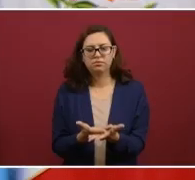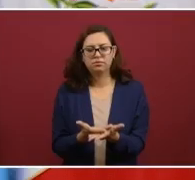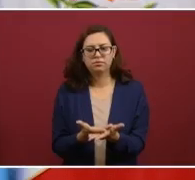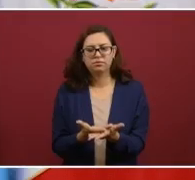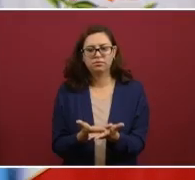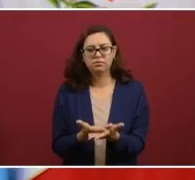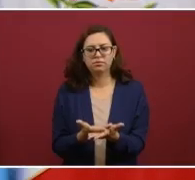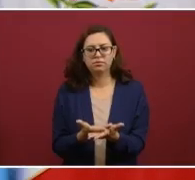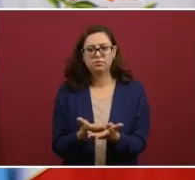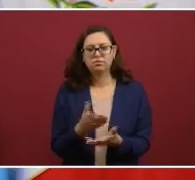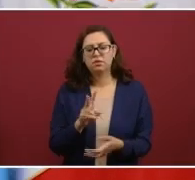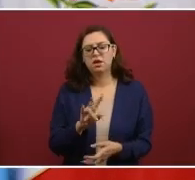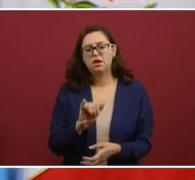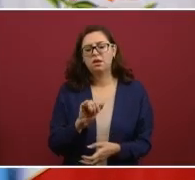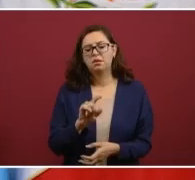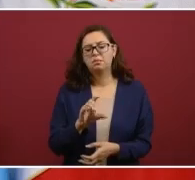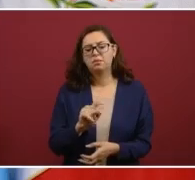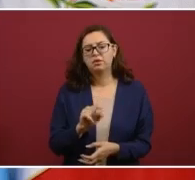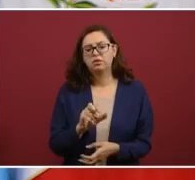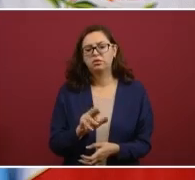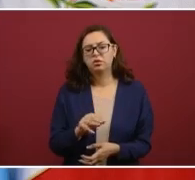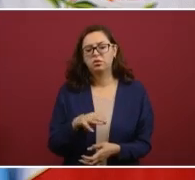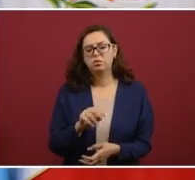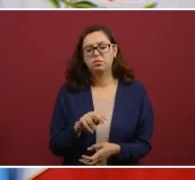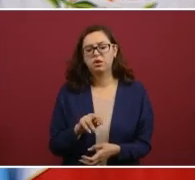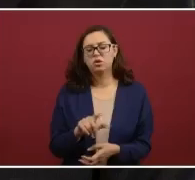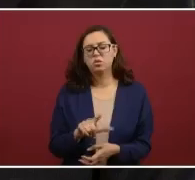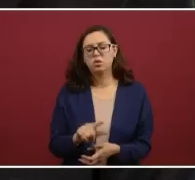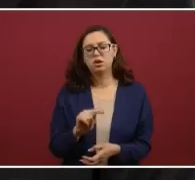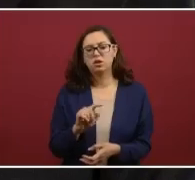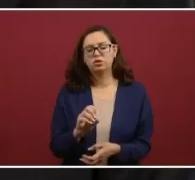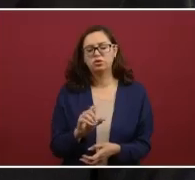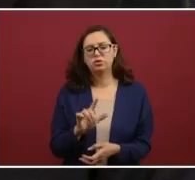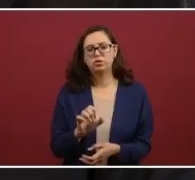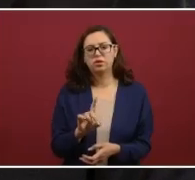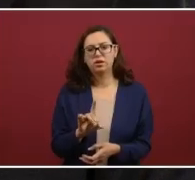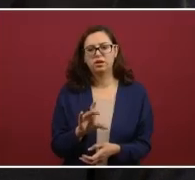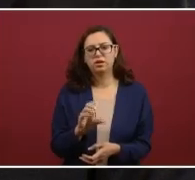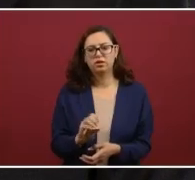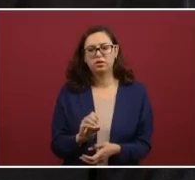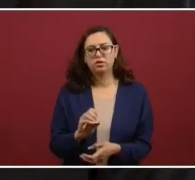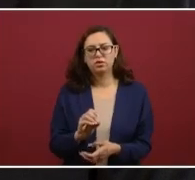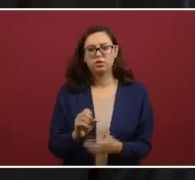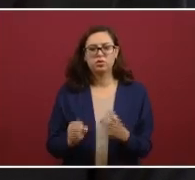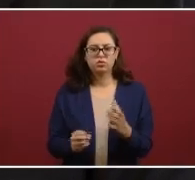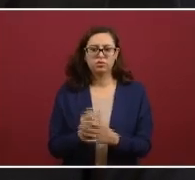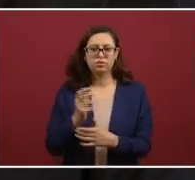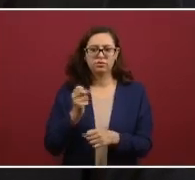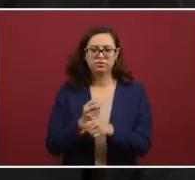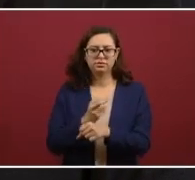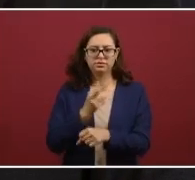de Víctor Manuel Toledo, el doctor Víctor Manuel Toledo, secretario